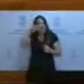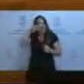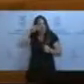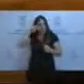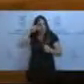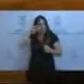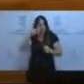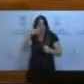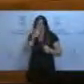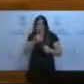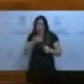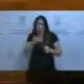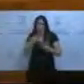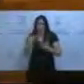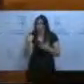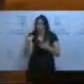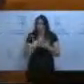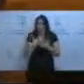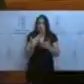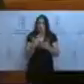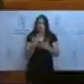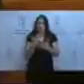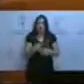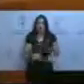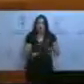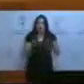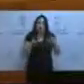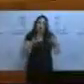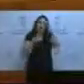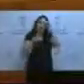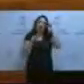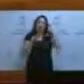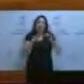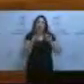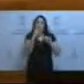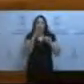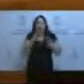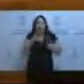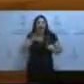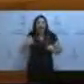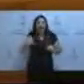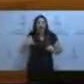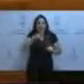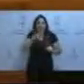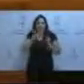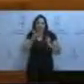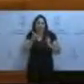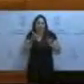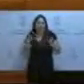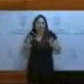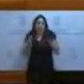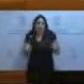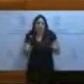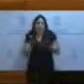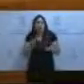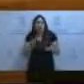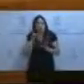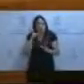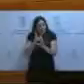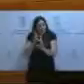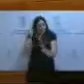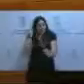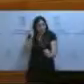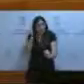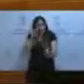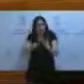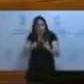Sanz. Hace poco ha salido en la prensa porque le atacó un lobo. No olvidemos que son animales salvajes. Pero es fue atacado con un protocolo elaborado por expertos en